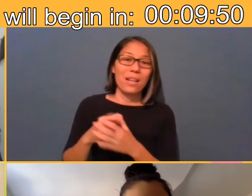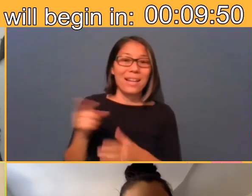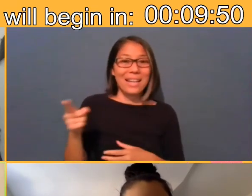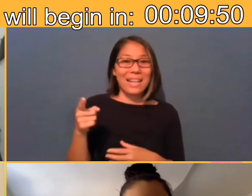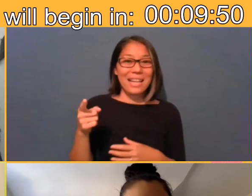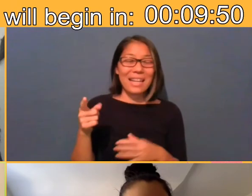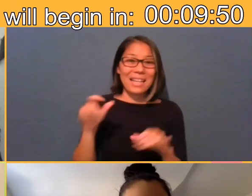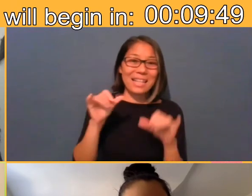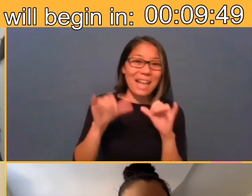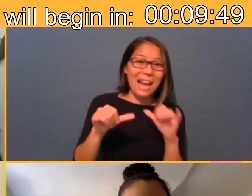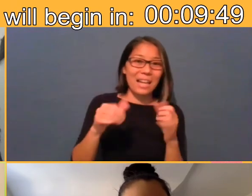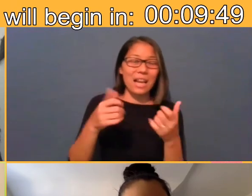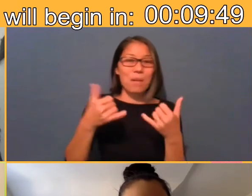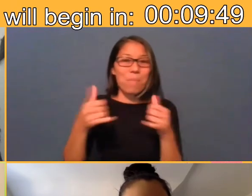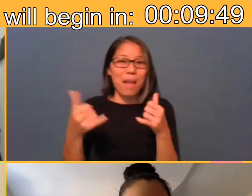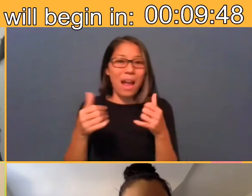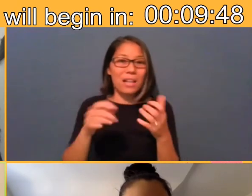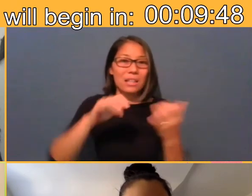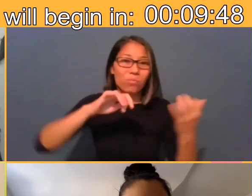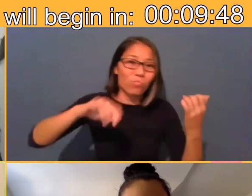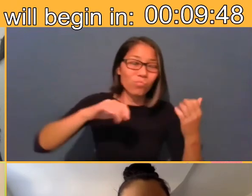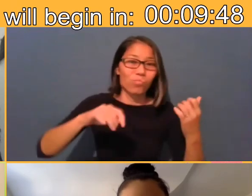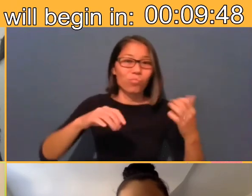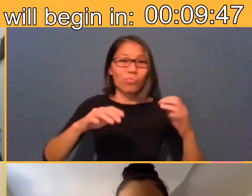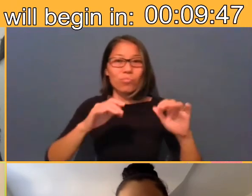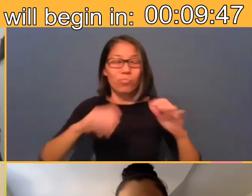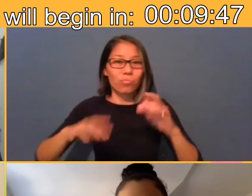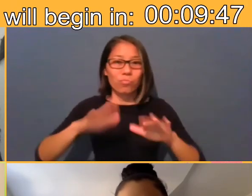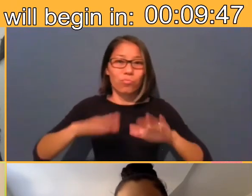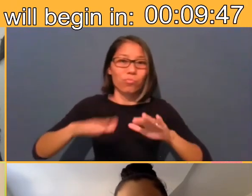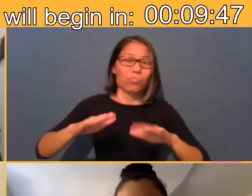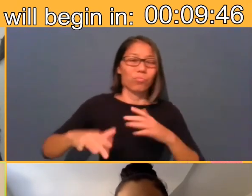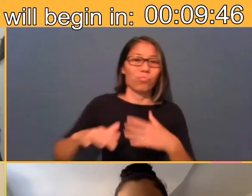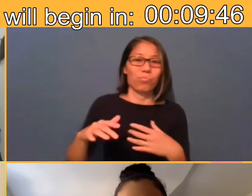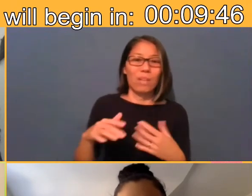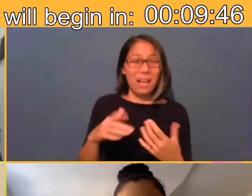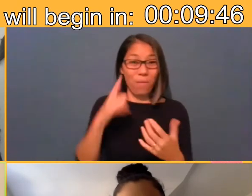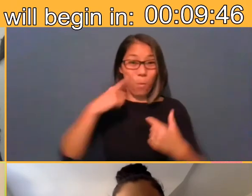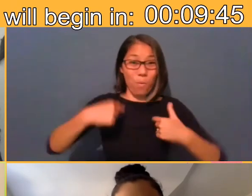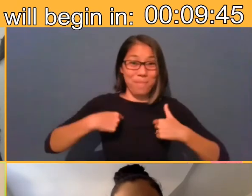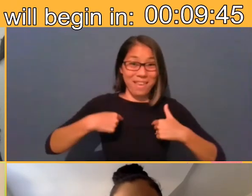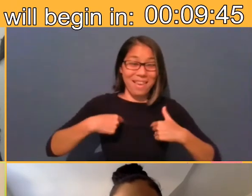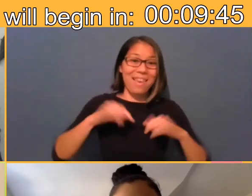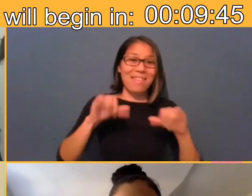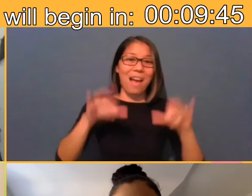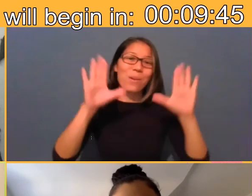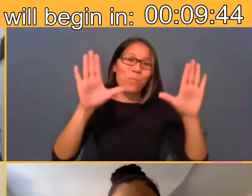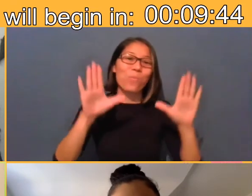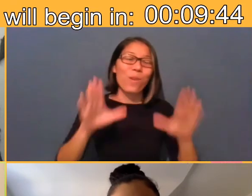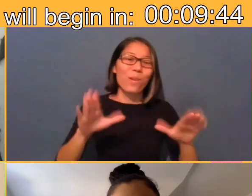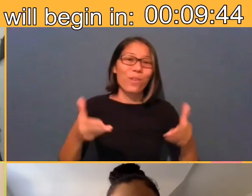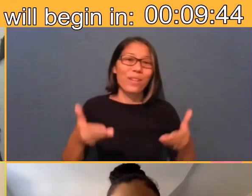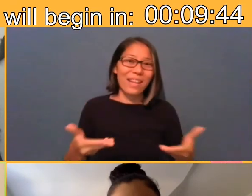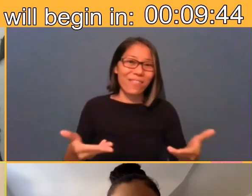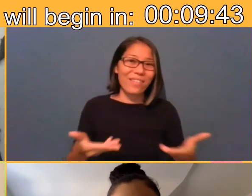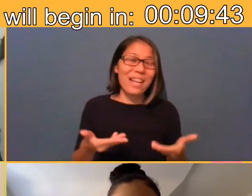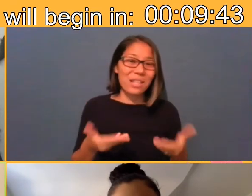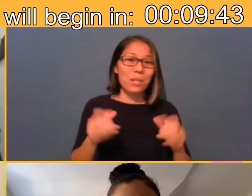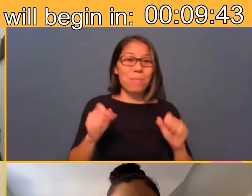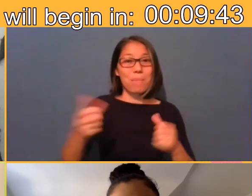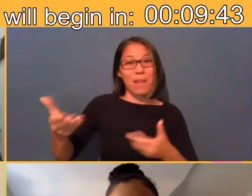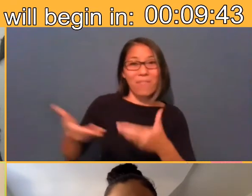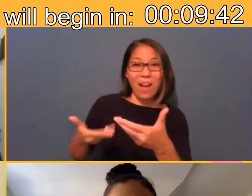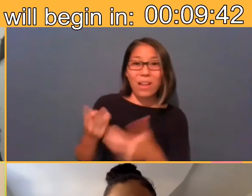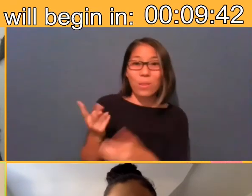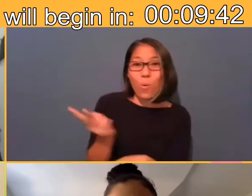and played the instruments to everything except for the jarana. And so it was to me a wonderful invitation to be able to invite these young